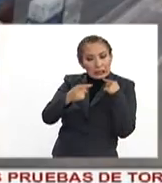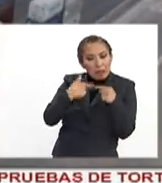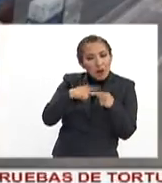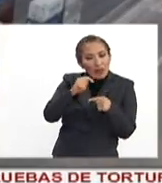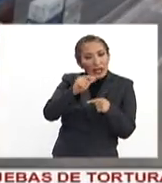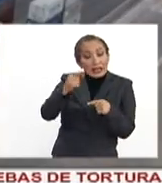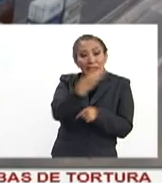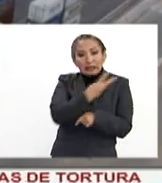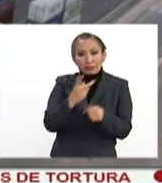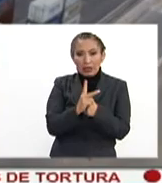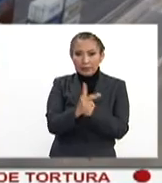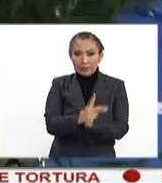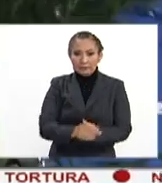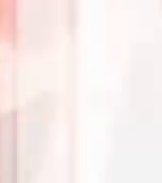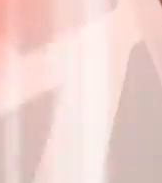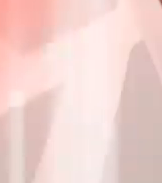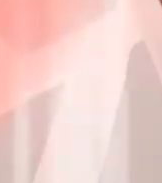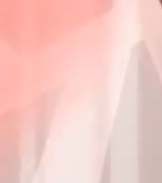como trilateral.